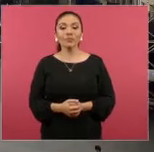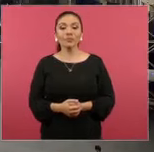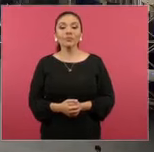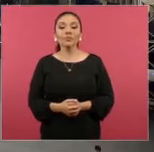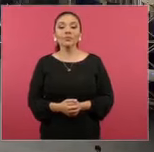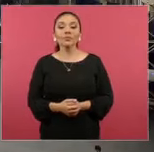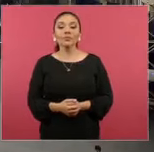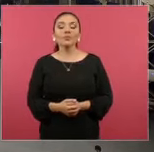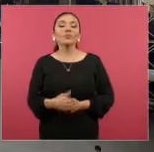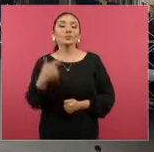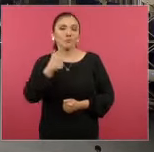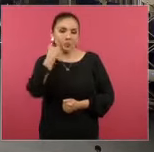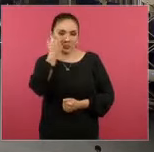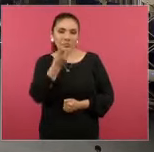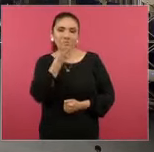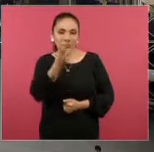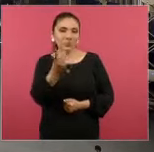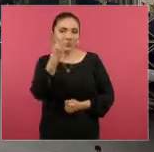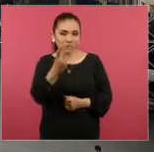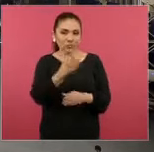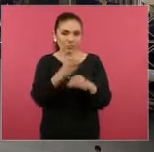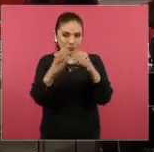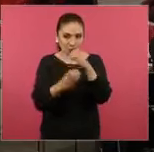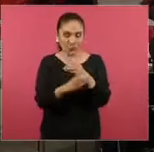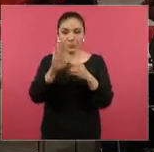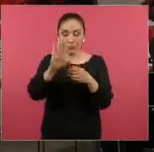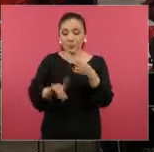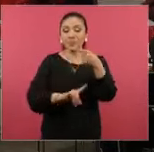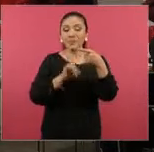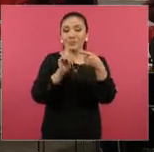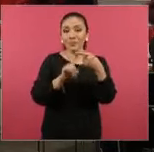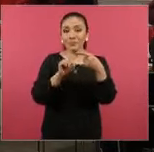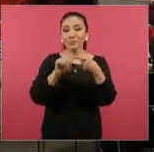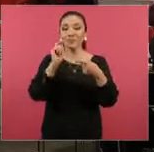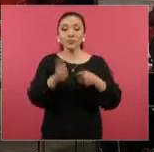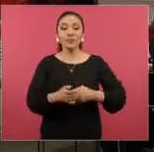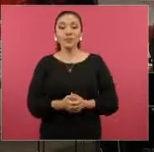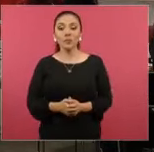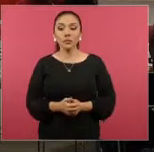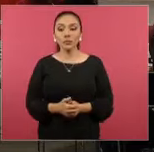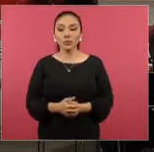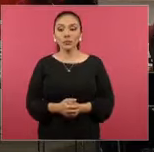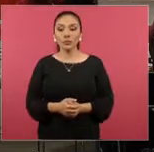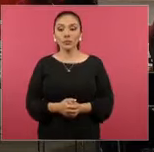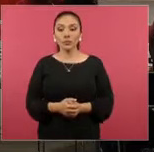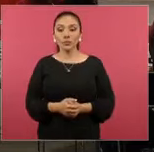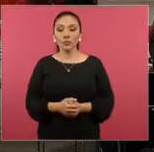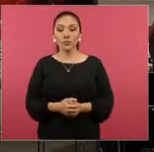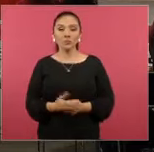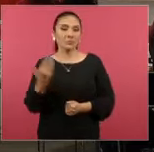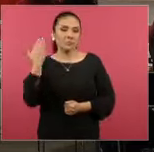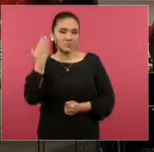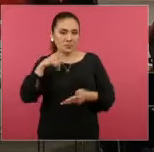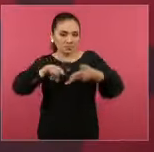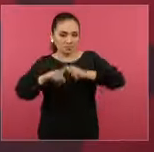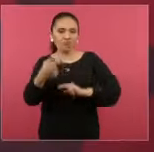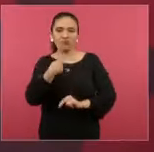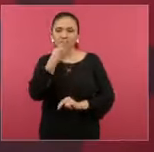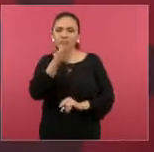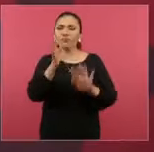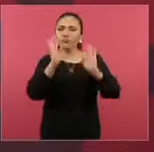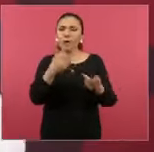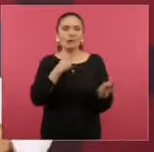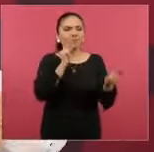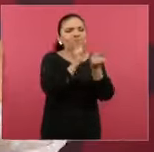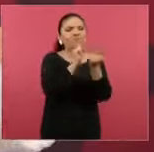ustedes, quisiera comentar dos pequeñas cosas. Una tiene que ver con que hubo, lo dijimos desde el principio, muchos diálogos,